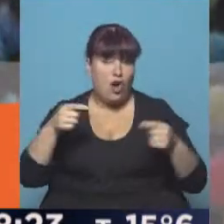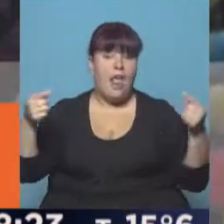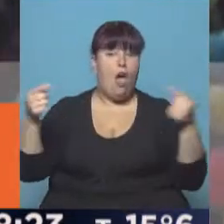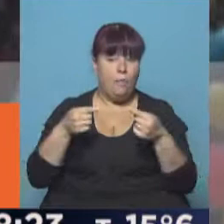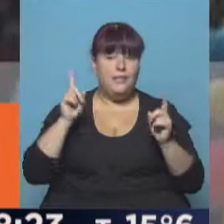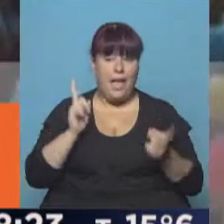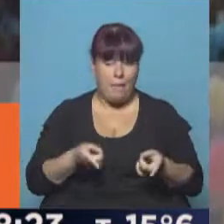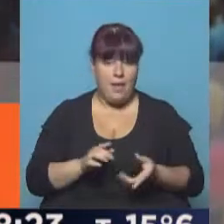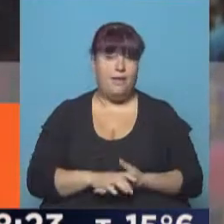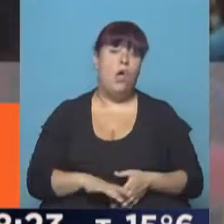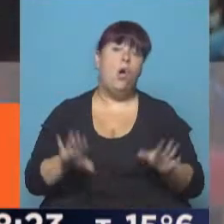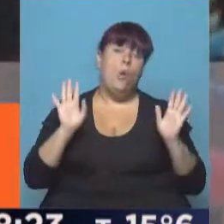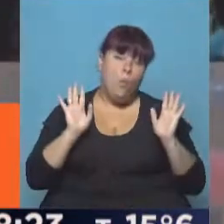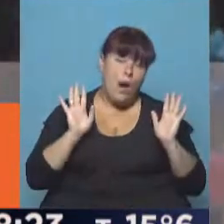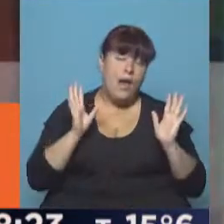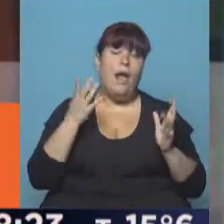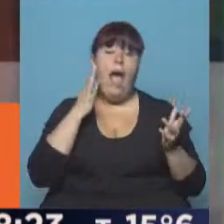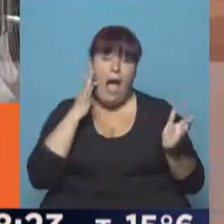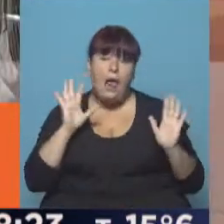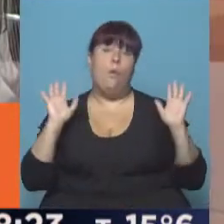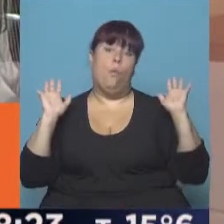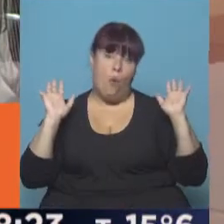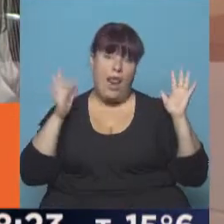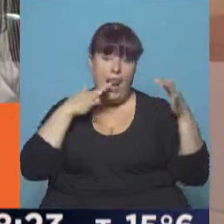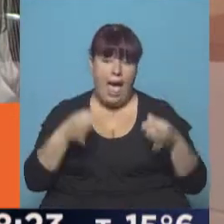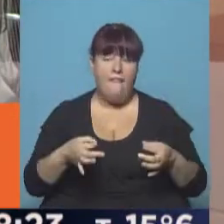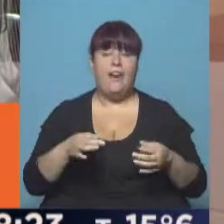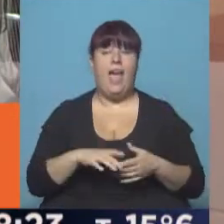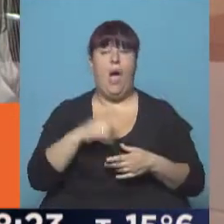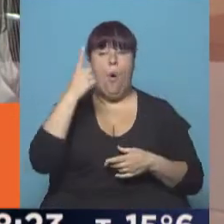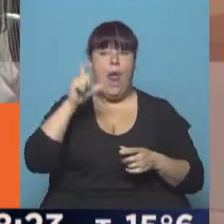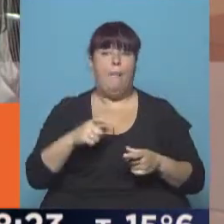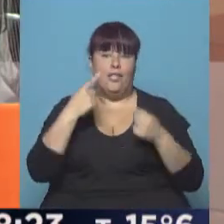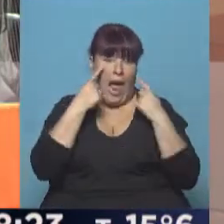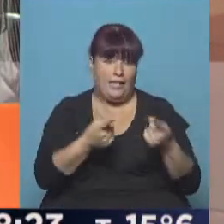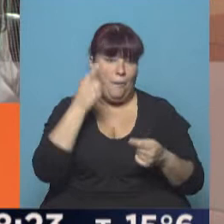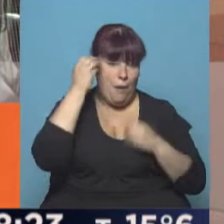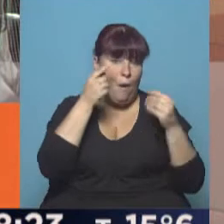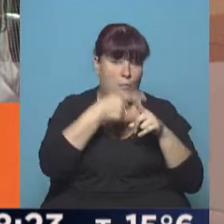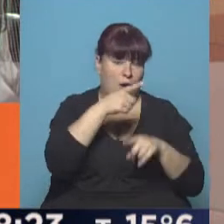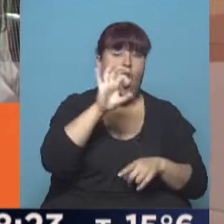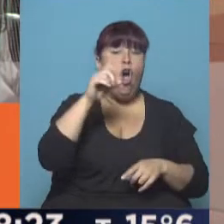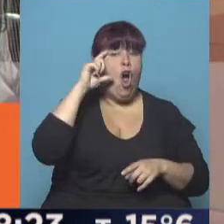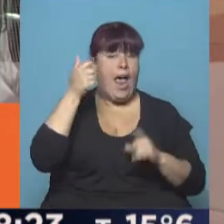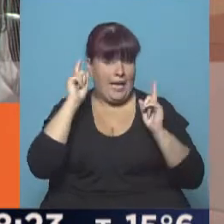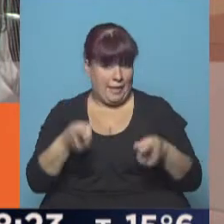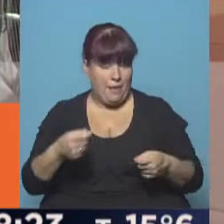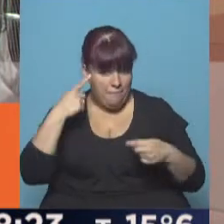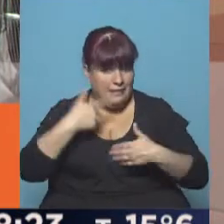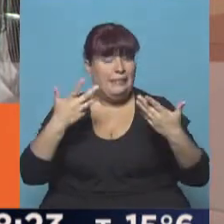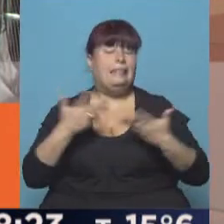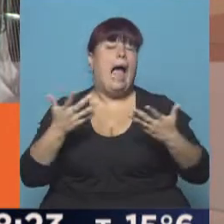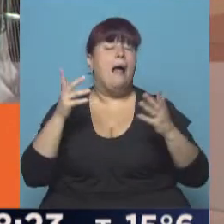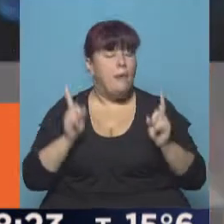oposición, claro. Que, bueno, esto por lo menos dice, caramba, realmente alguien nos está teniendo en cuenta. También la OEA ha empezado a reaccionar tarde,